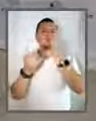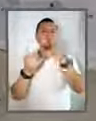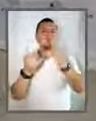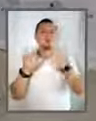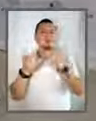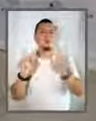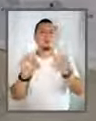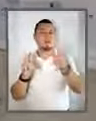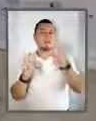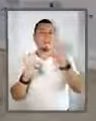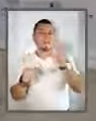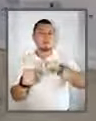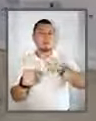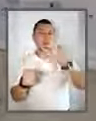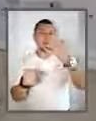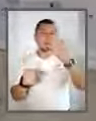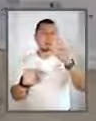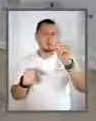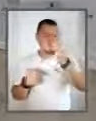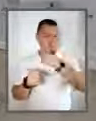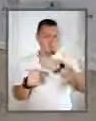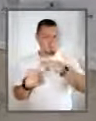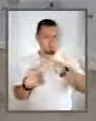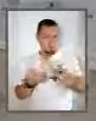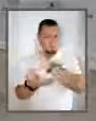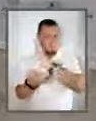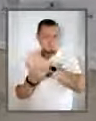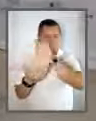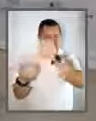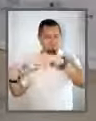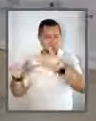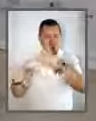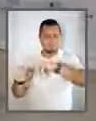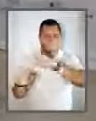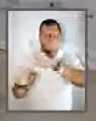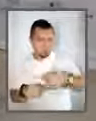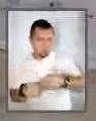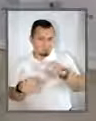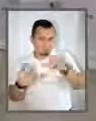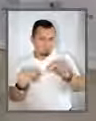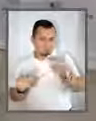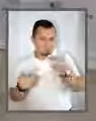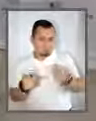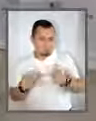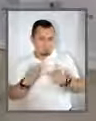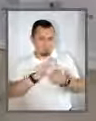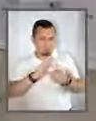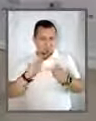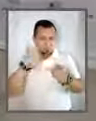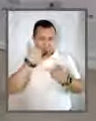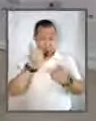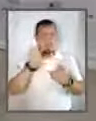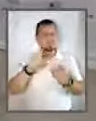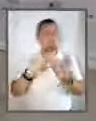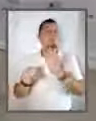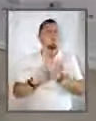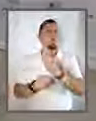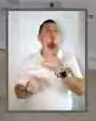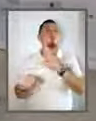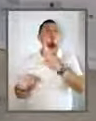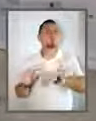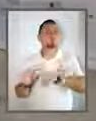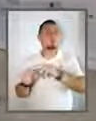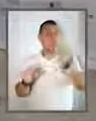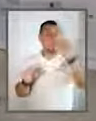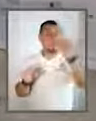Hierro deben ir ahora a la Secretaría de Salud para confirmar si estuvieron? Perdón. Y él mismo quiere saber qué hospital se trata, el